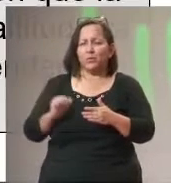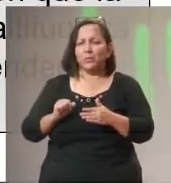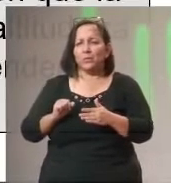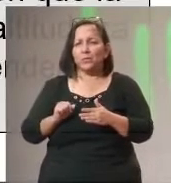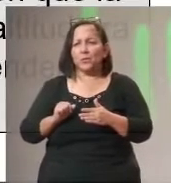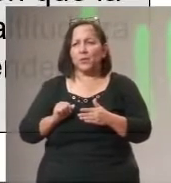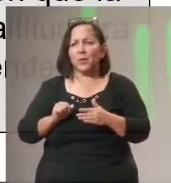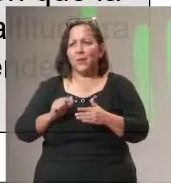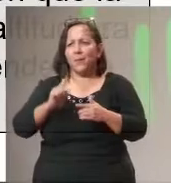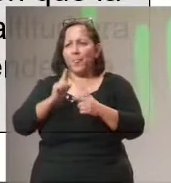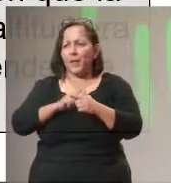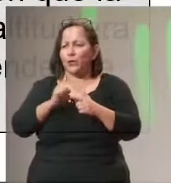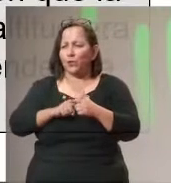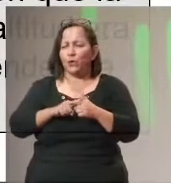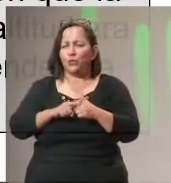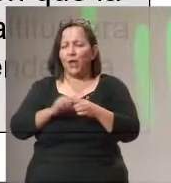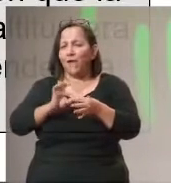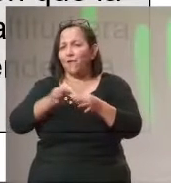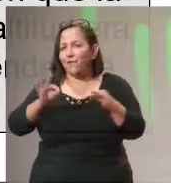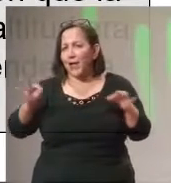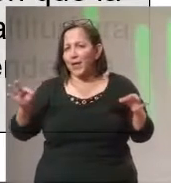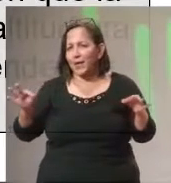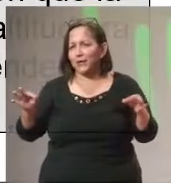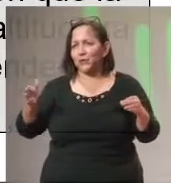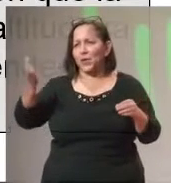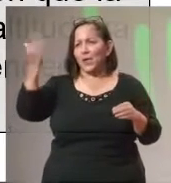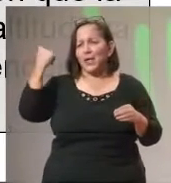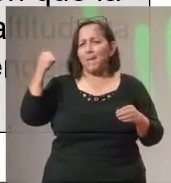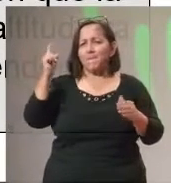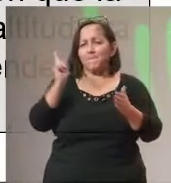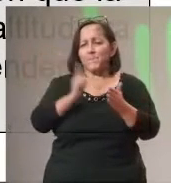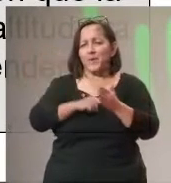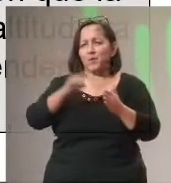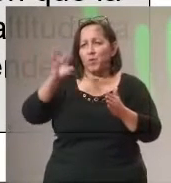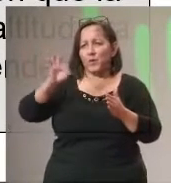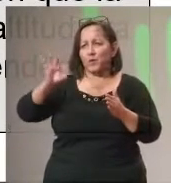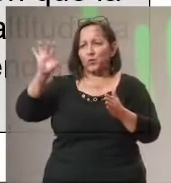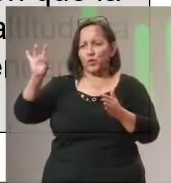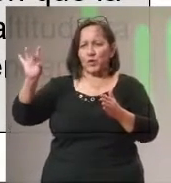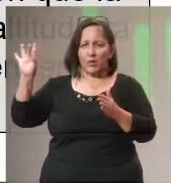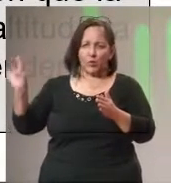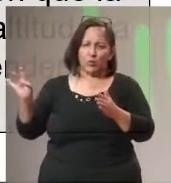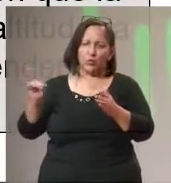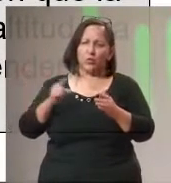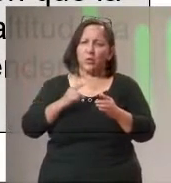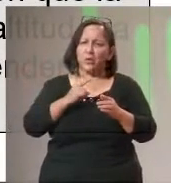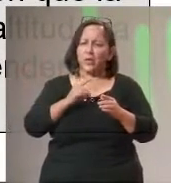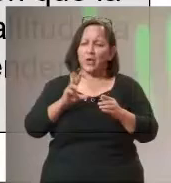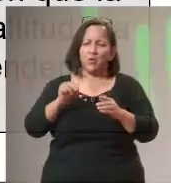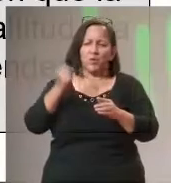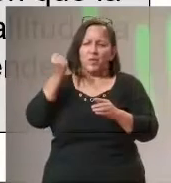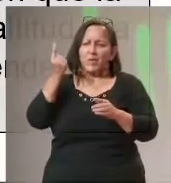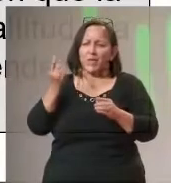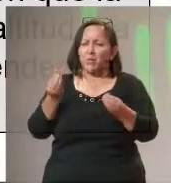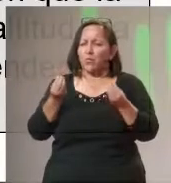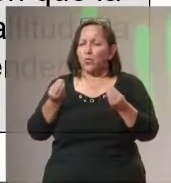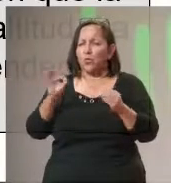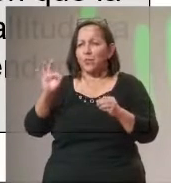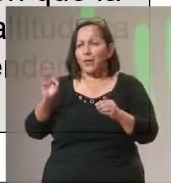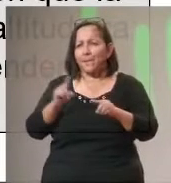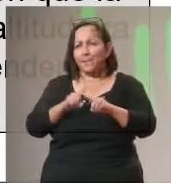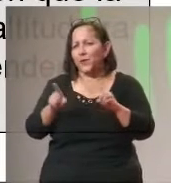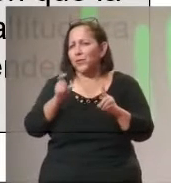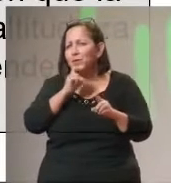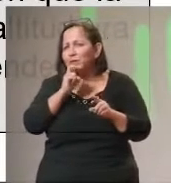es casi que una frase copiada de su reporte de 1988, donde dicen que hay cosas que no se entienden muy bien y que es